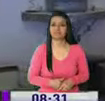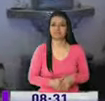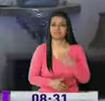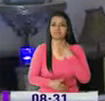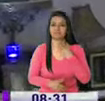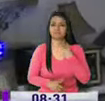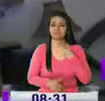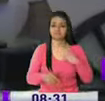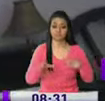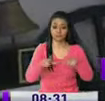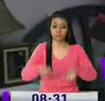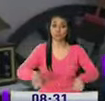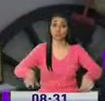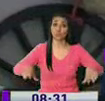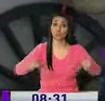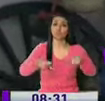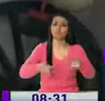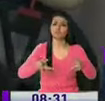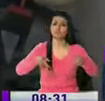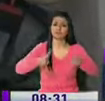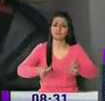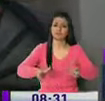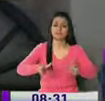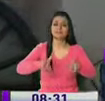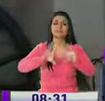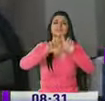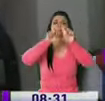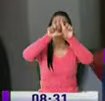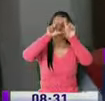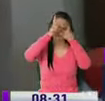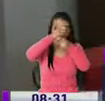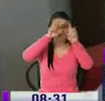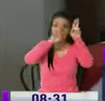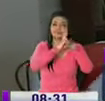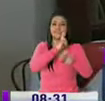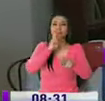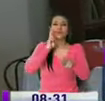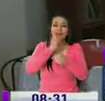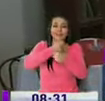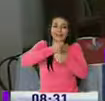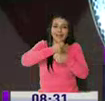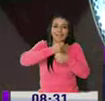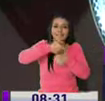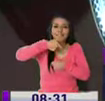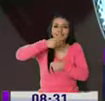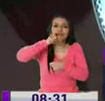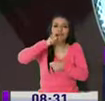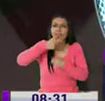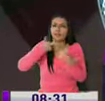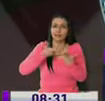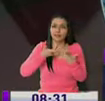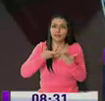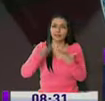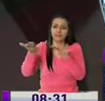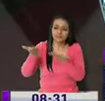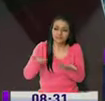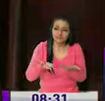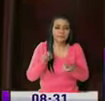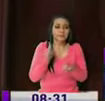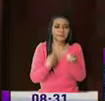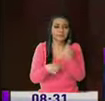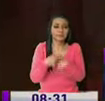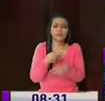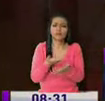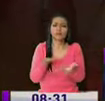En este espacio se encuentra también la cafetería La Trueca. Tiene como característica particular el recibir y vender